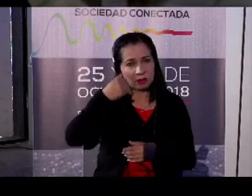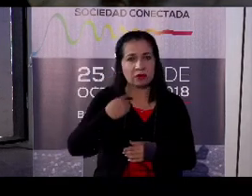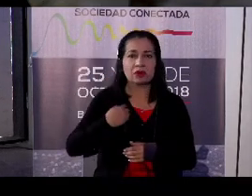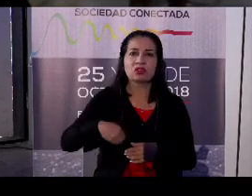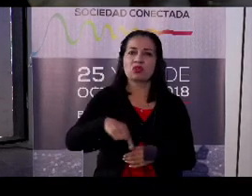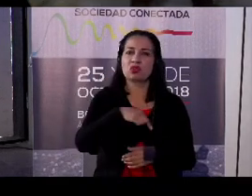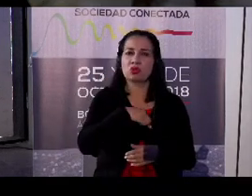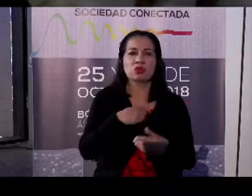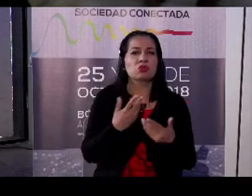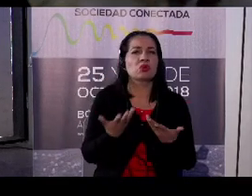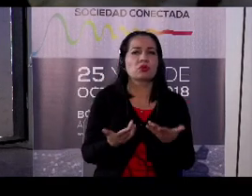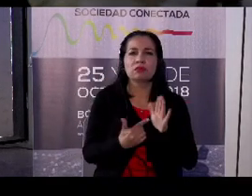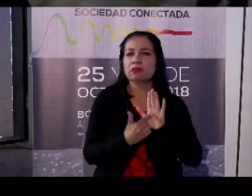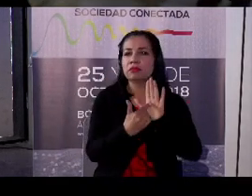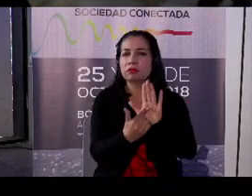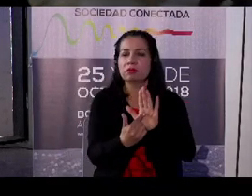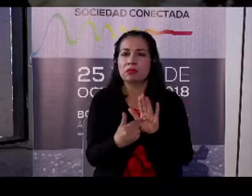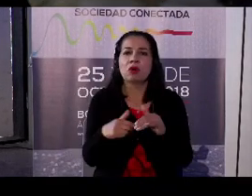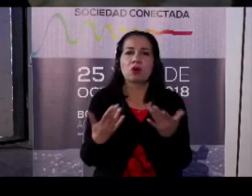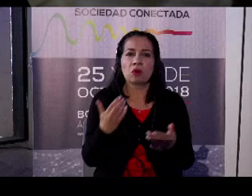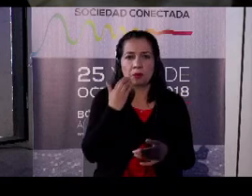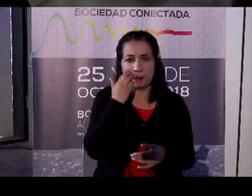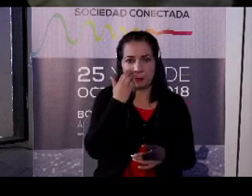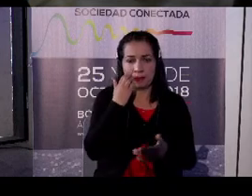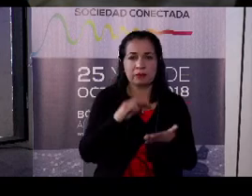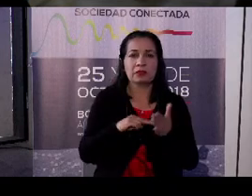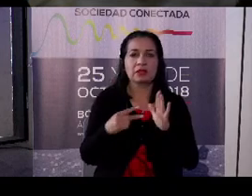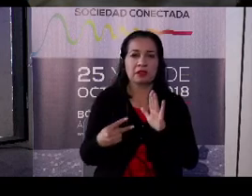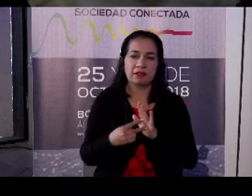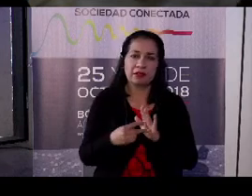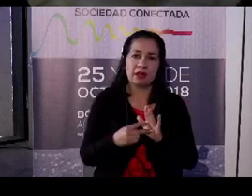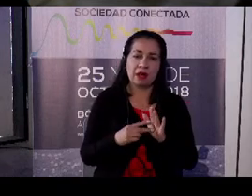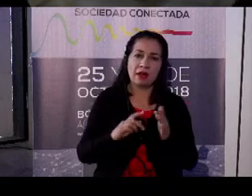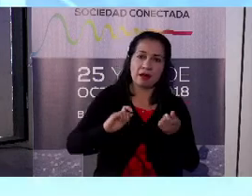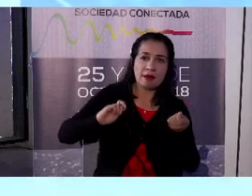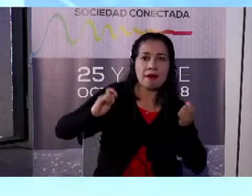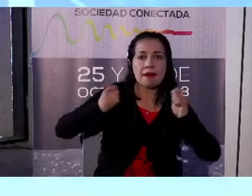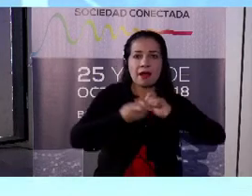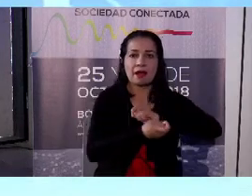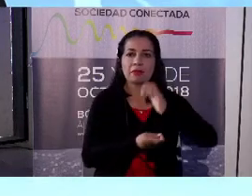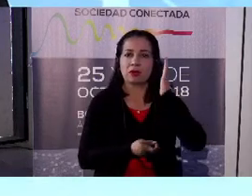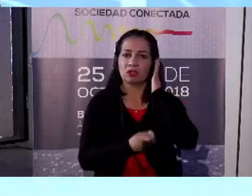posición se trata de la evolución de los celulares inteligentes